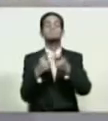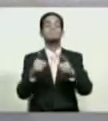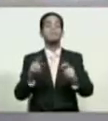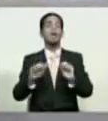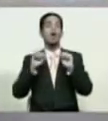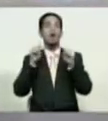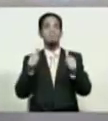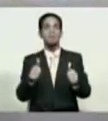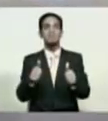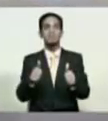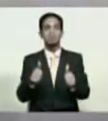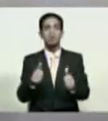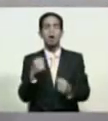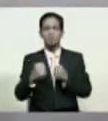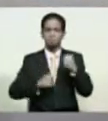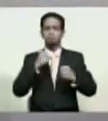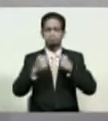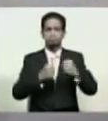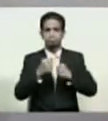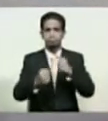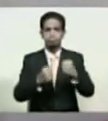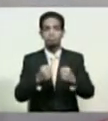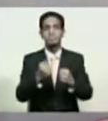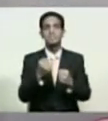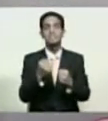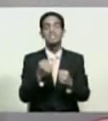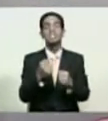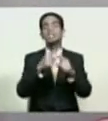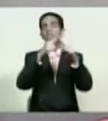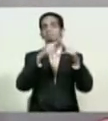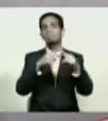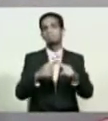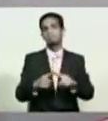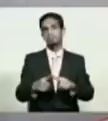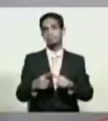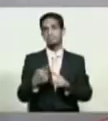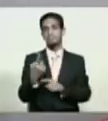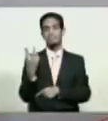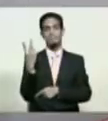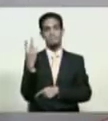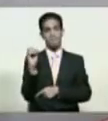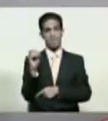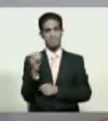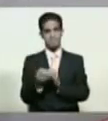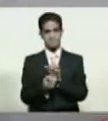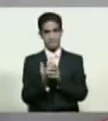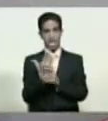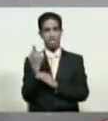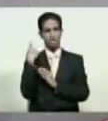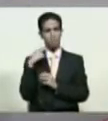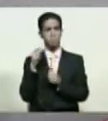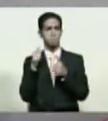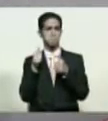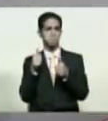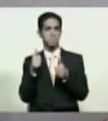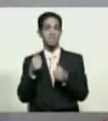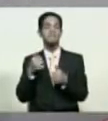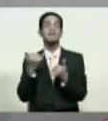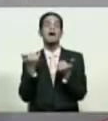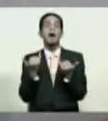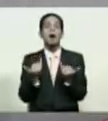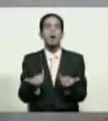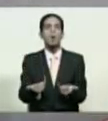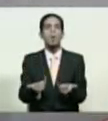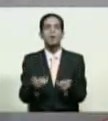y tuvo extraordinarios resultados este 20 de mayo. Y de aquí nosotros vamos, sí,